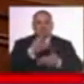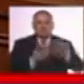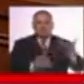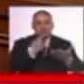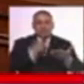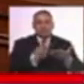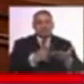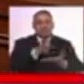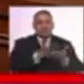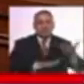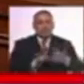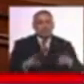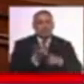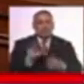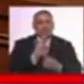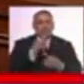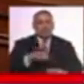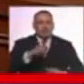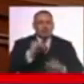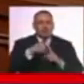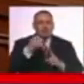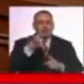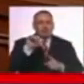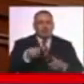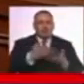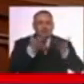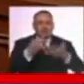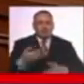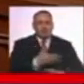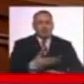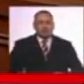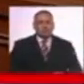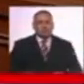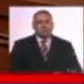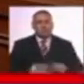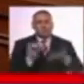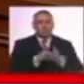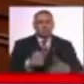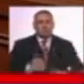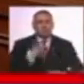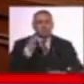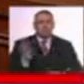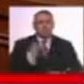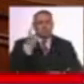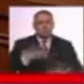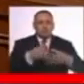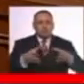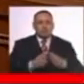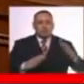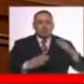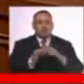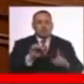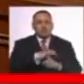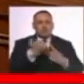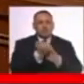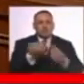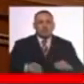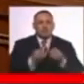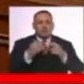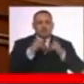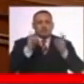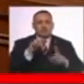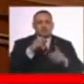dice el informe que ha presentado el señor Otárola por su intermedio, señor presidente? Dice que su primer eje es la paz social. Y en esa